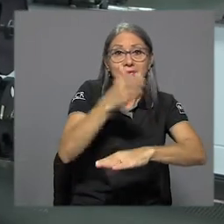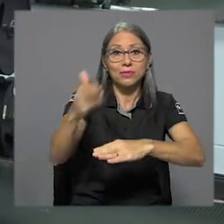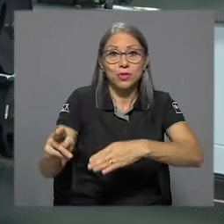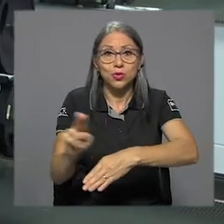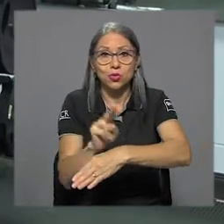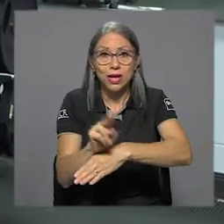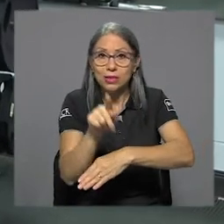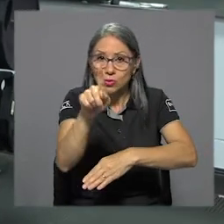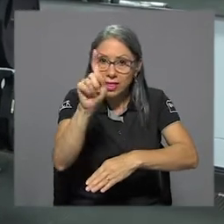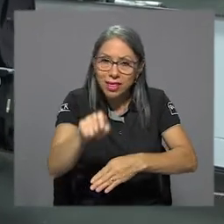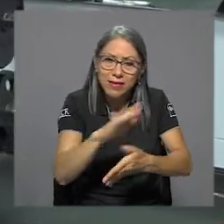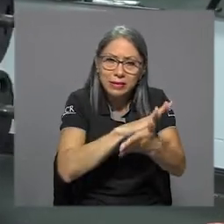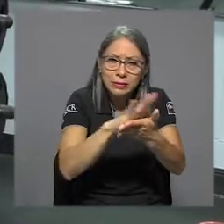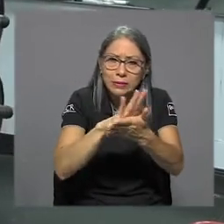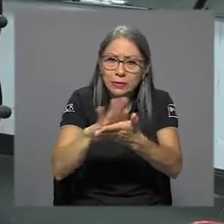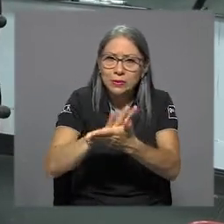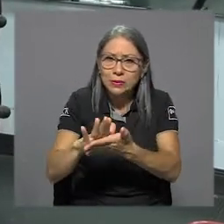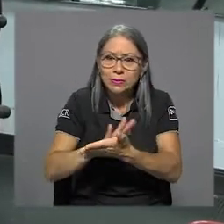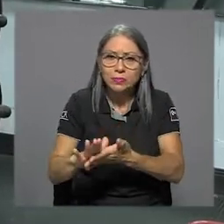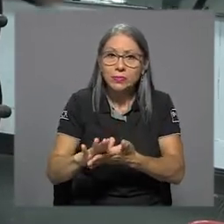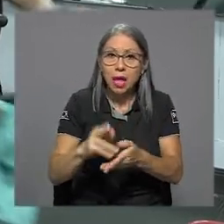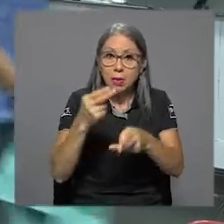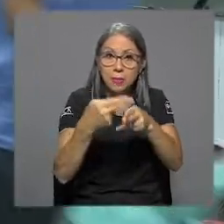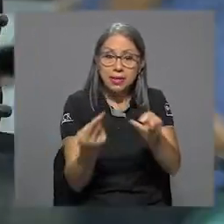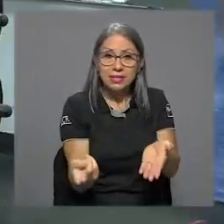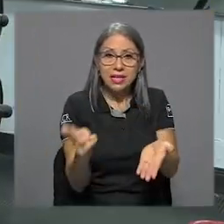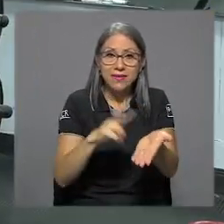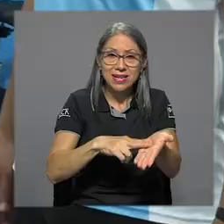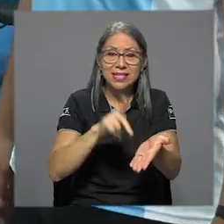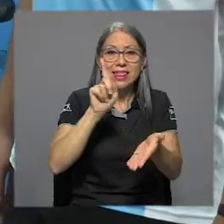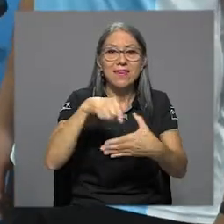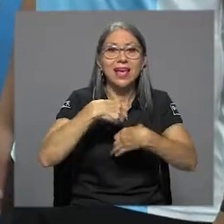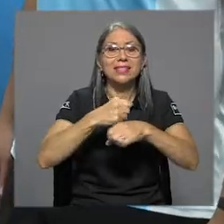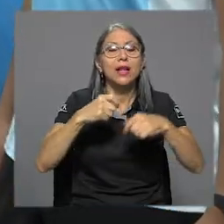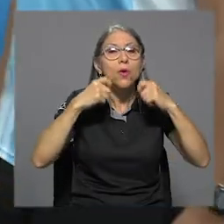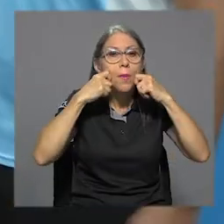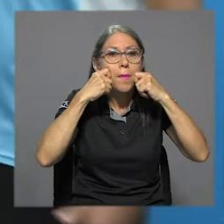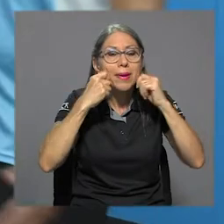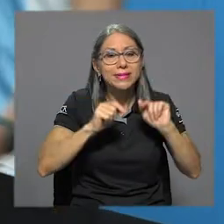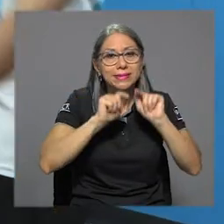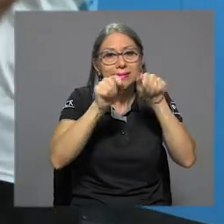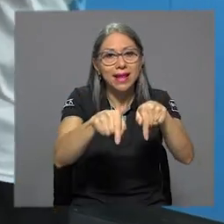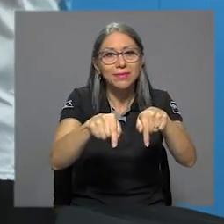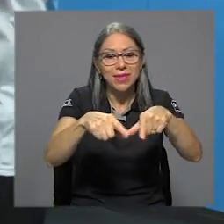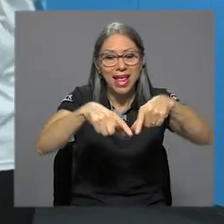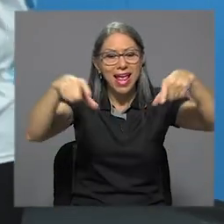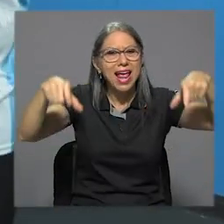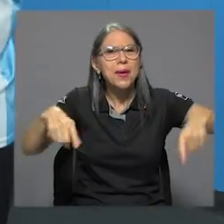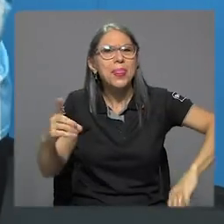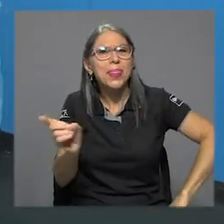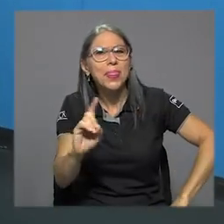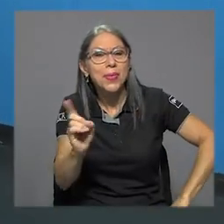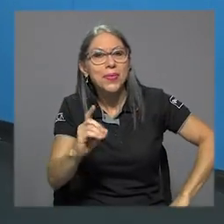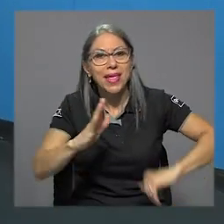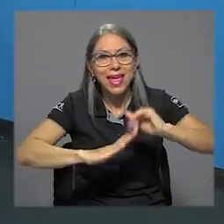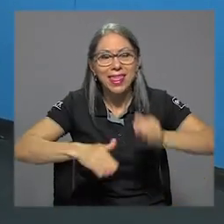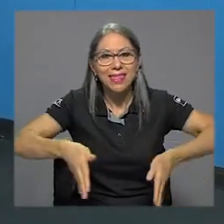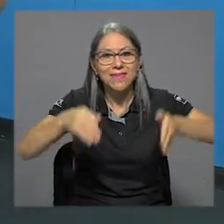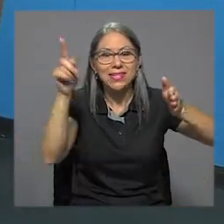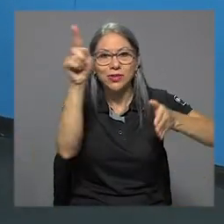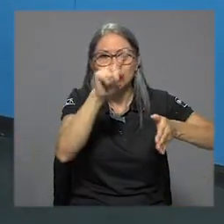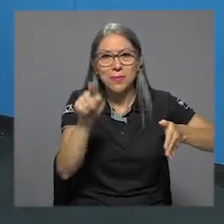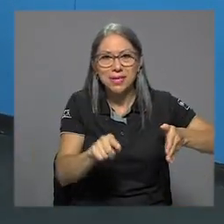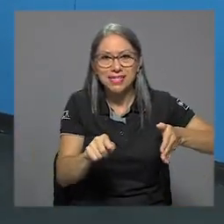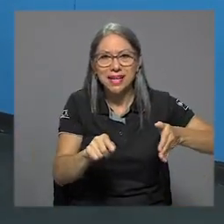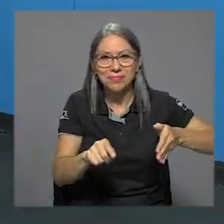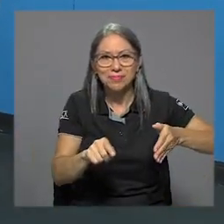y después de ser utilizadas. Para inscribirse, debe hacerlo de forma presencial. El gimnasio está ubicado en